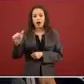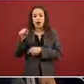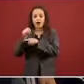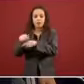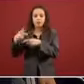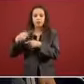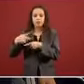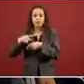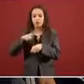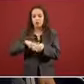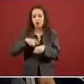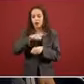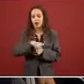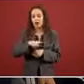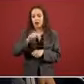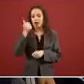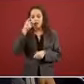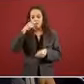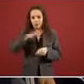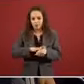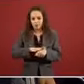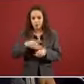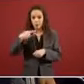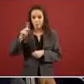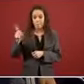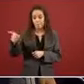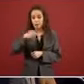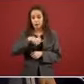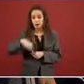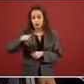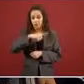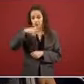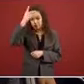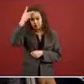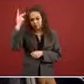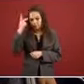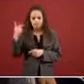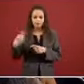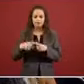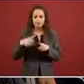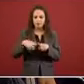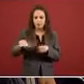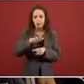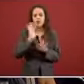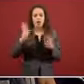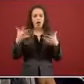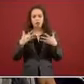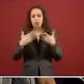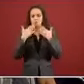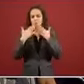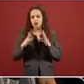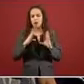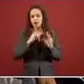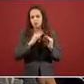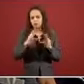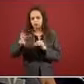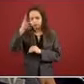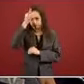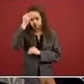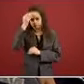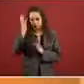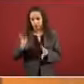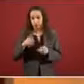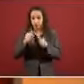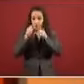nuestras enfermeras, nuestros paramédicos están capacitados, igual que el personal de acción comunitaria, que es el que se encarga de trabajar con la